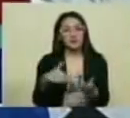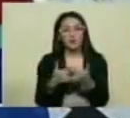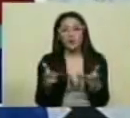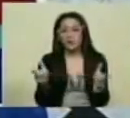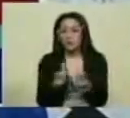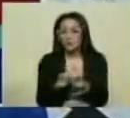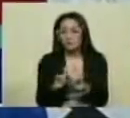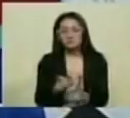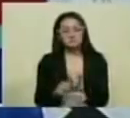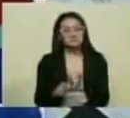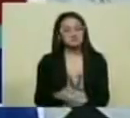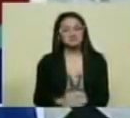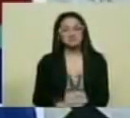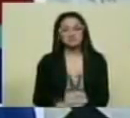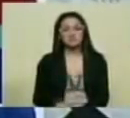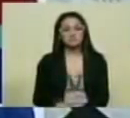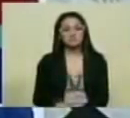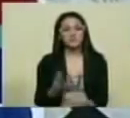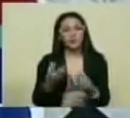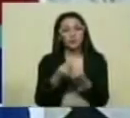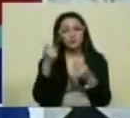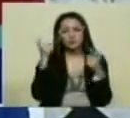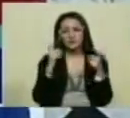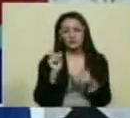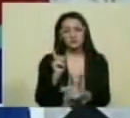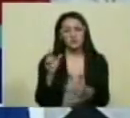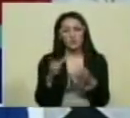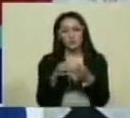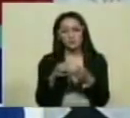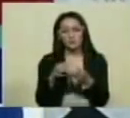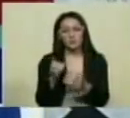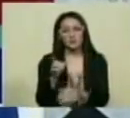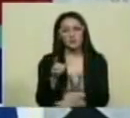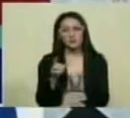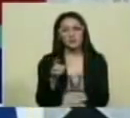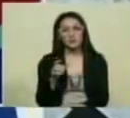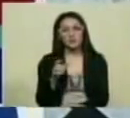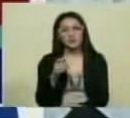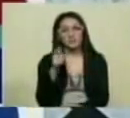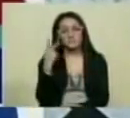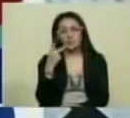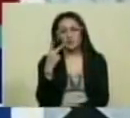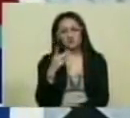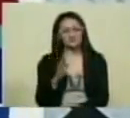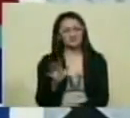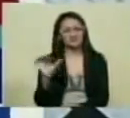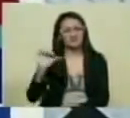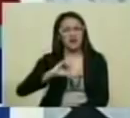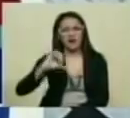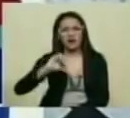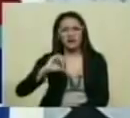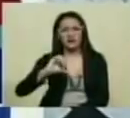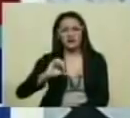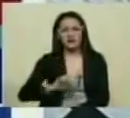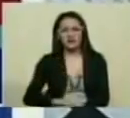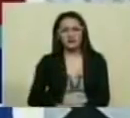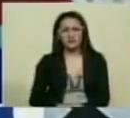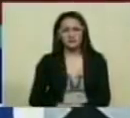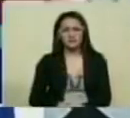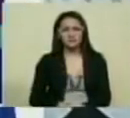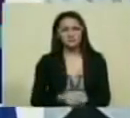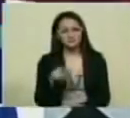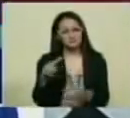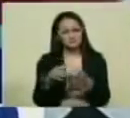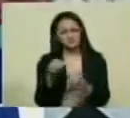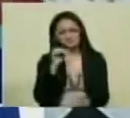reunión con el comandante Chávez, con el Congreso del partido. Muy malo, muy malo, muy malo, hasta